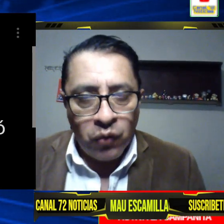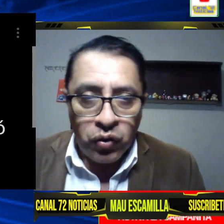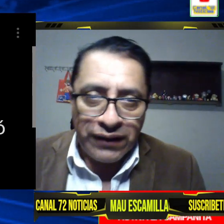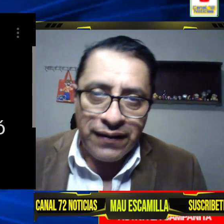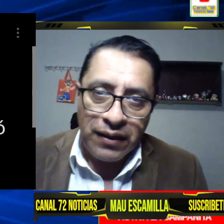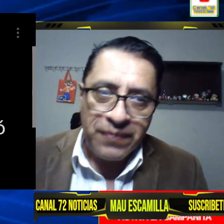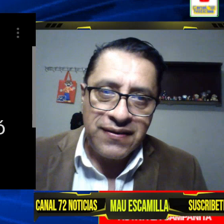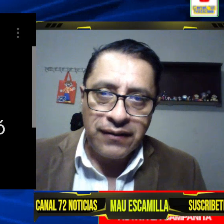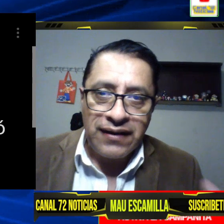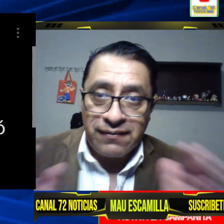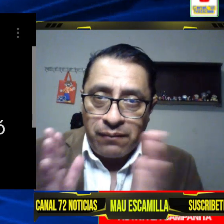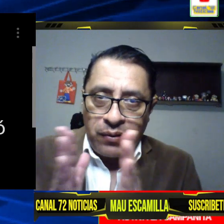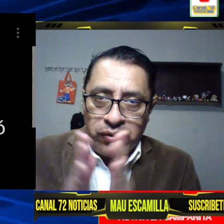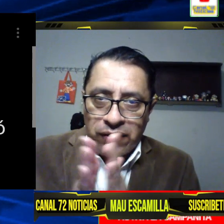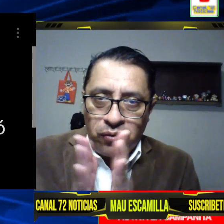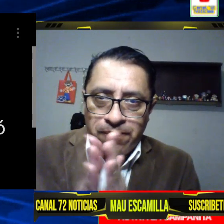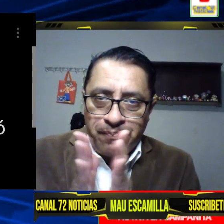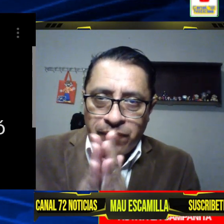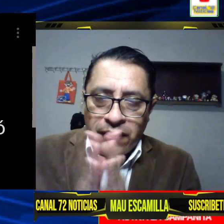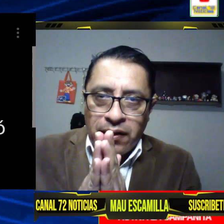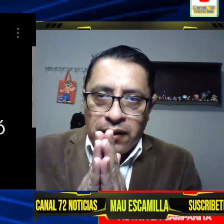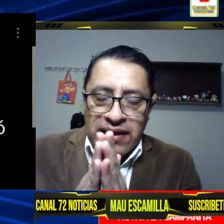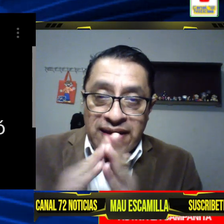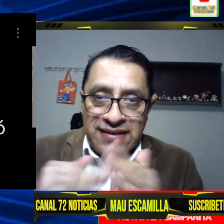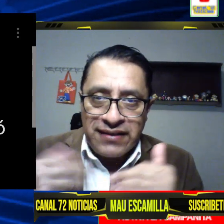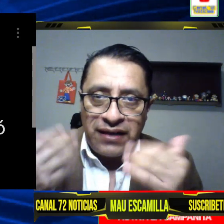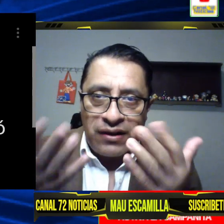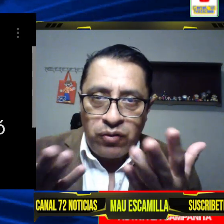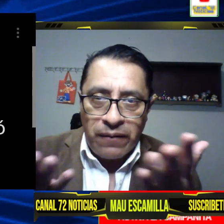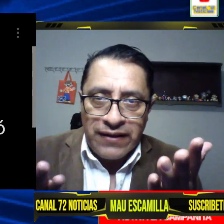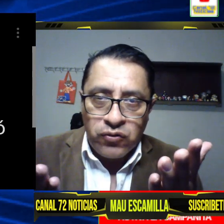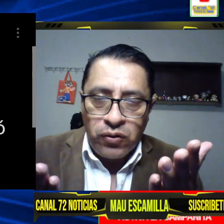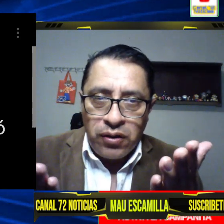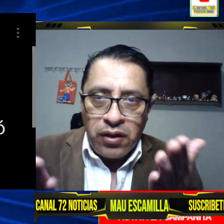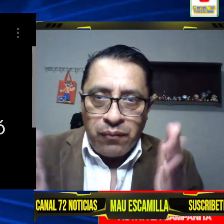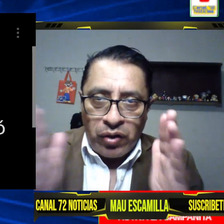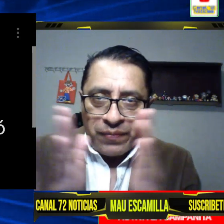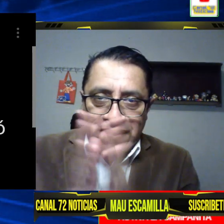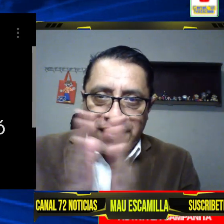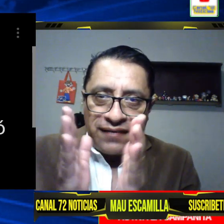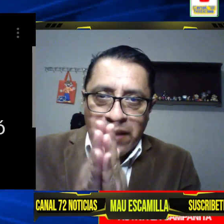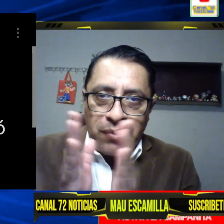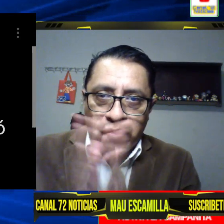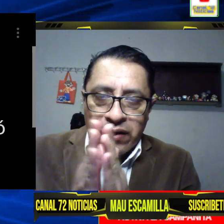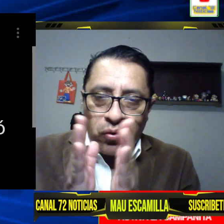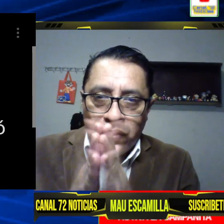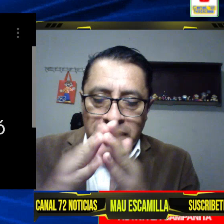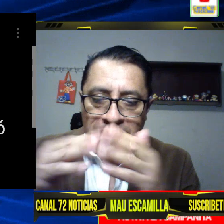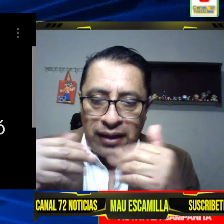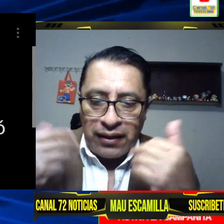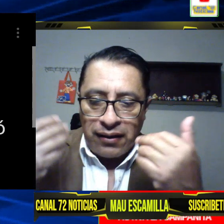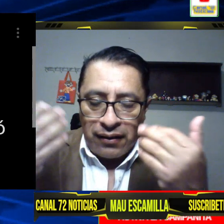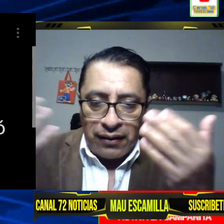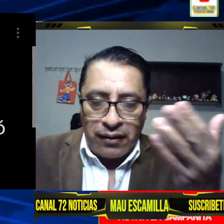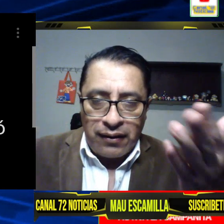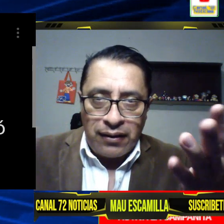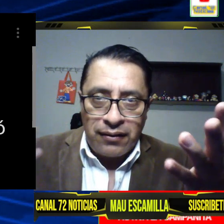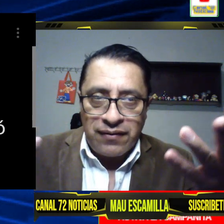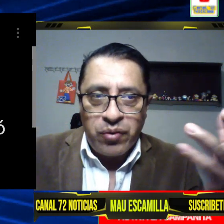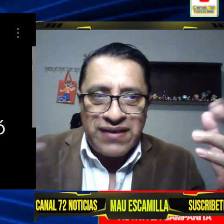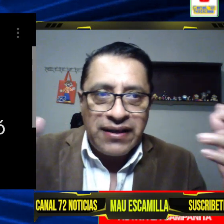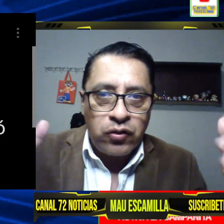hubo un detalle que el presidente le estaba aplaudiendo y ella se acerca a darle un abrazo pero el presidente le está aplaudiendo y